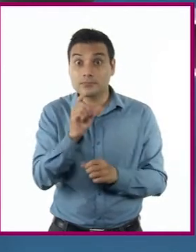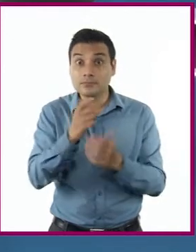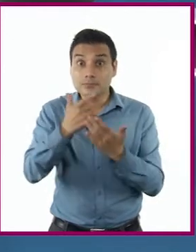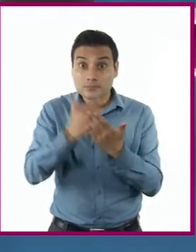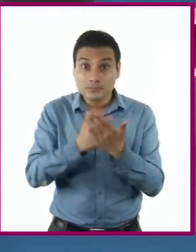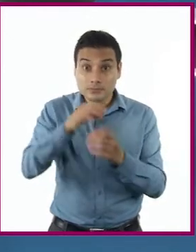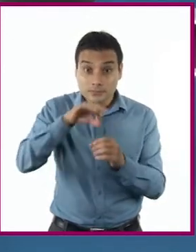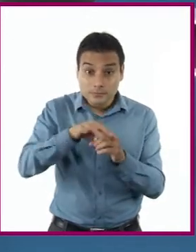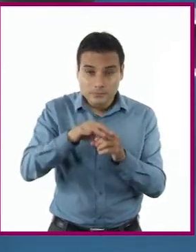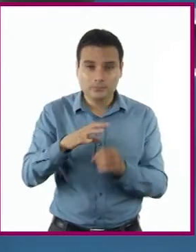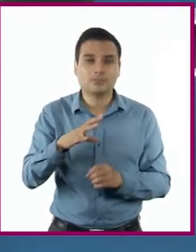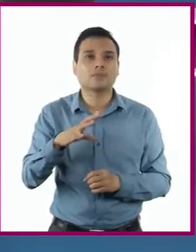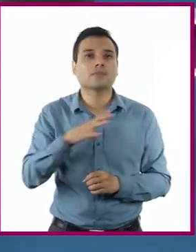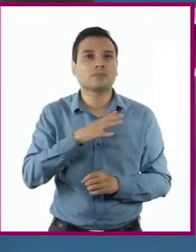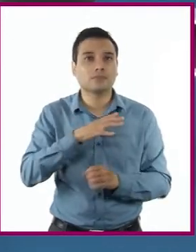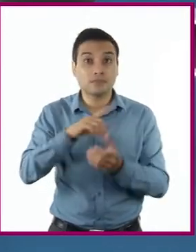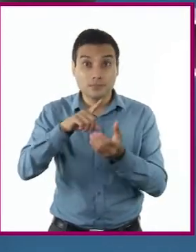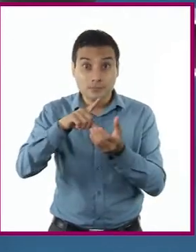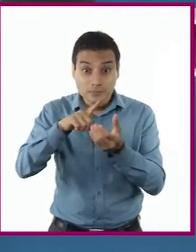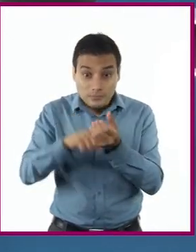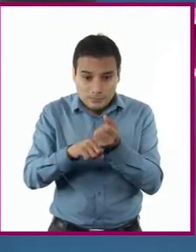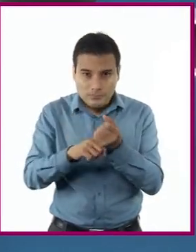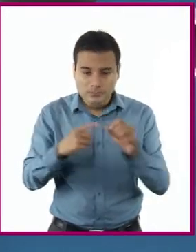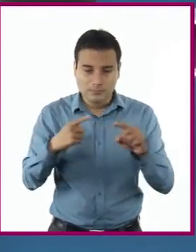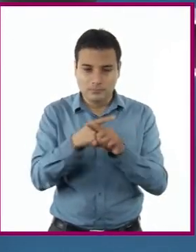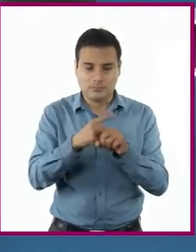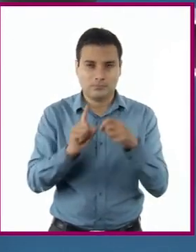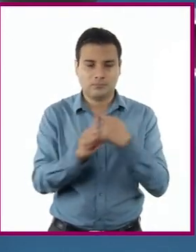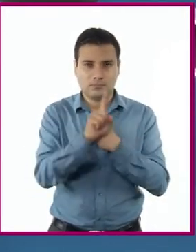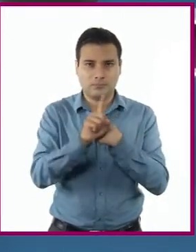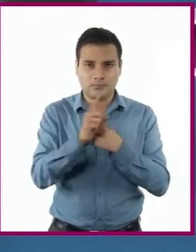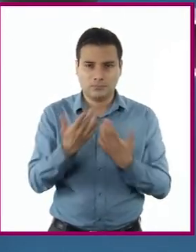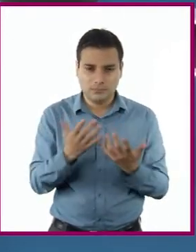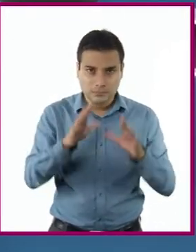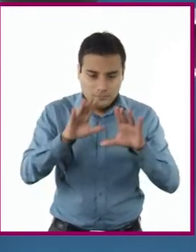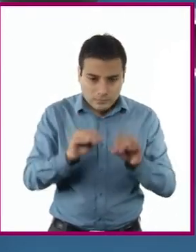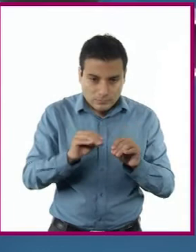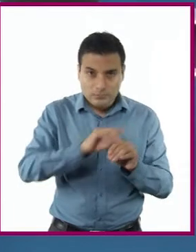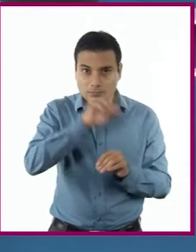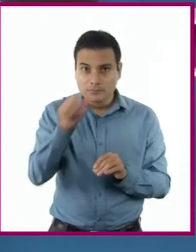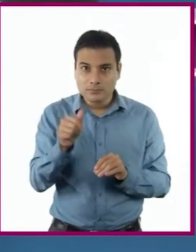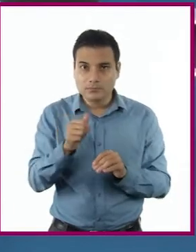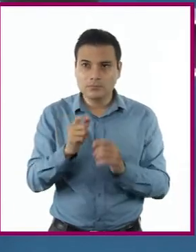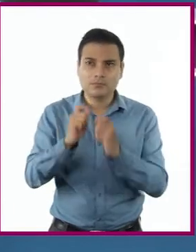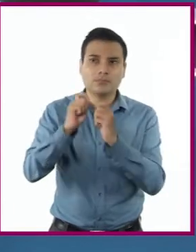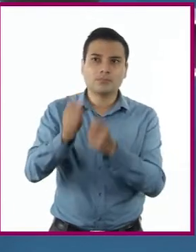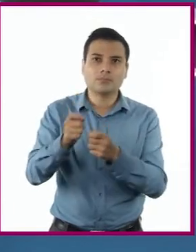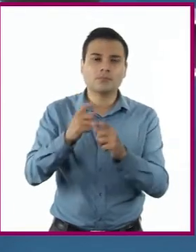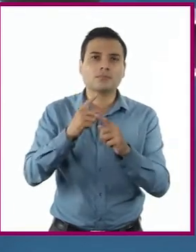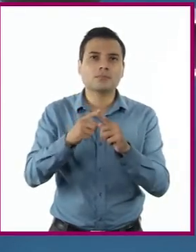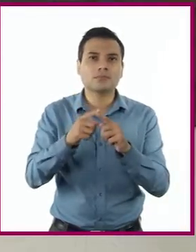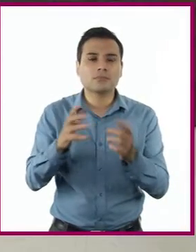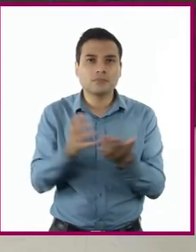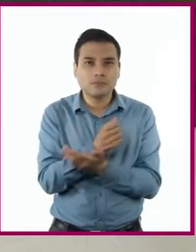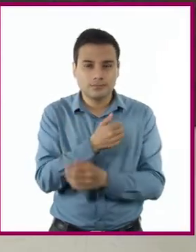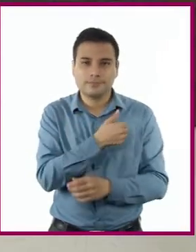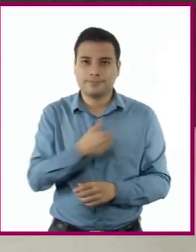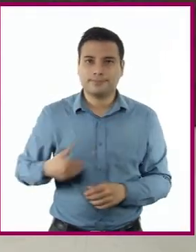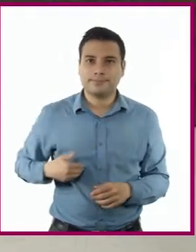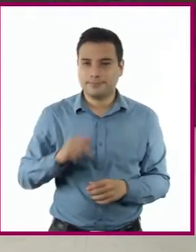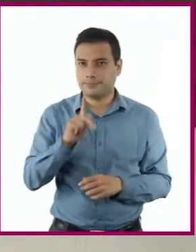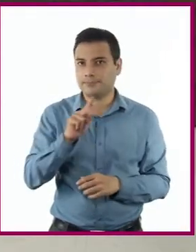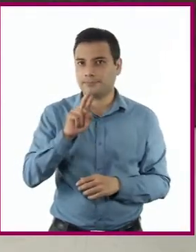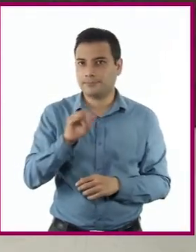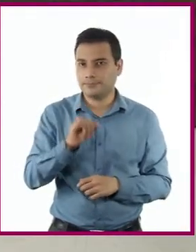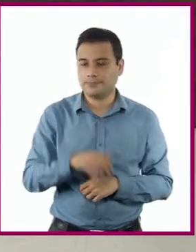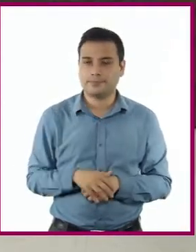error en el sistema causó el cuestionamiento de los resultados que finalmente hicieron ganador al candidato del PRI. Las